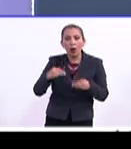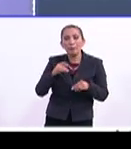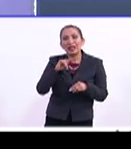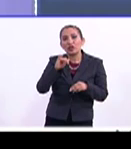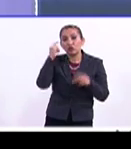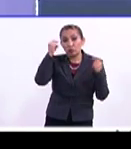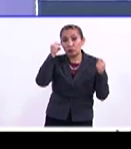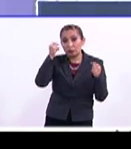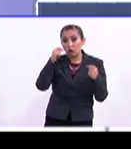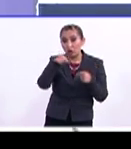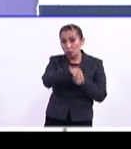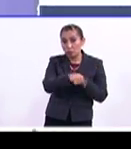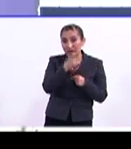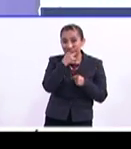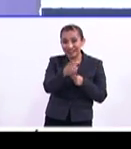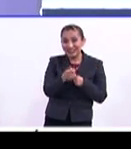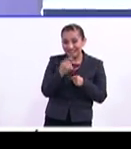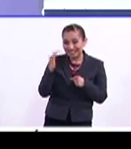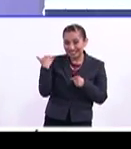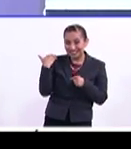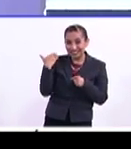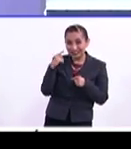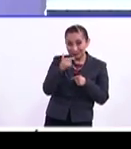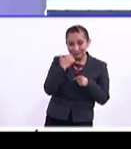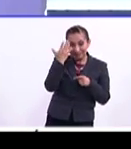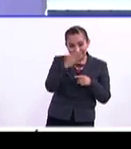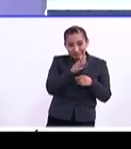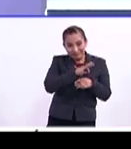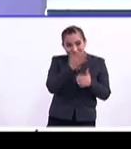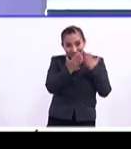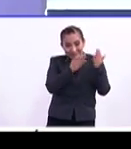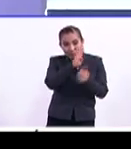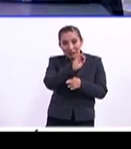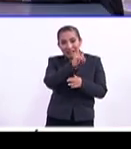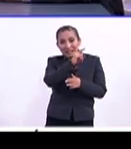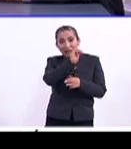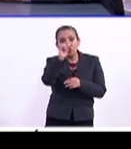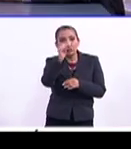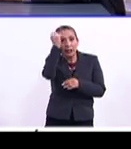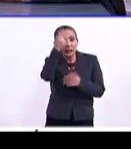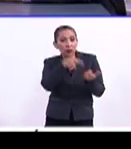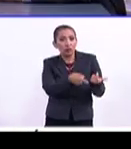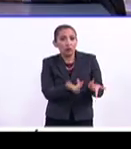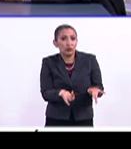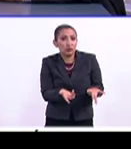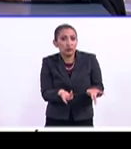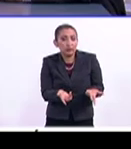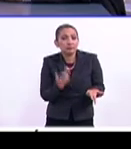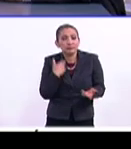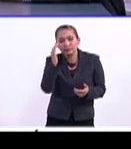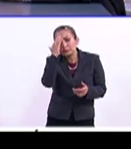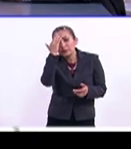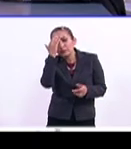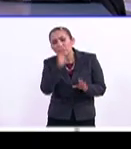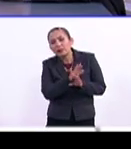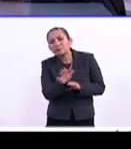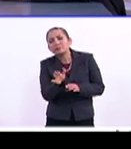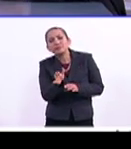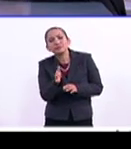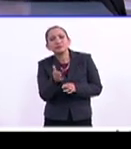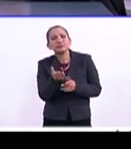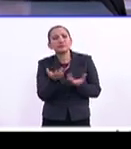turismo, que también son carreras, y como se mencionaba hace unos minutos, muchos alumnos pueden estudiar un bachillerato técnico, por ejemplo. Entonces necesitamos conocer también